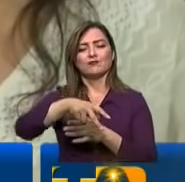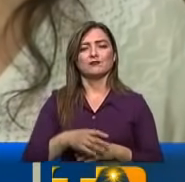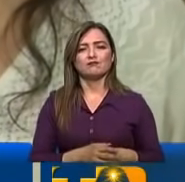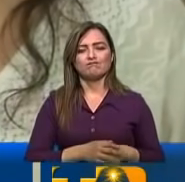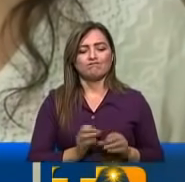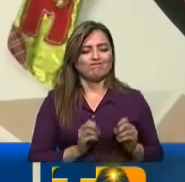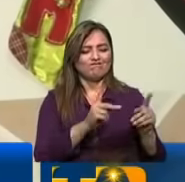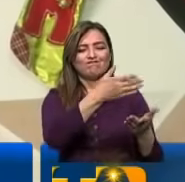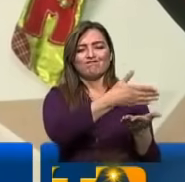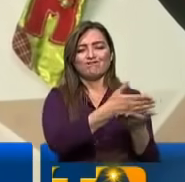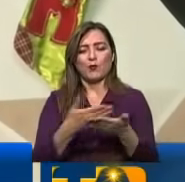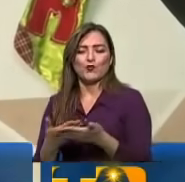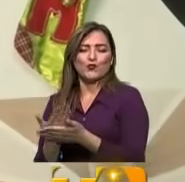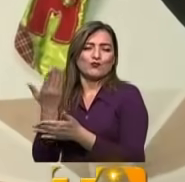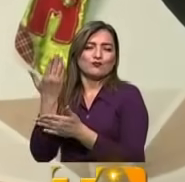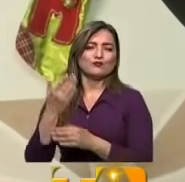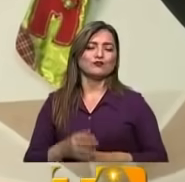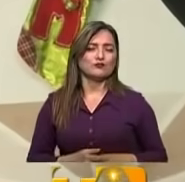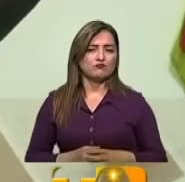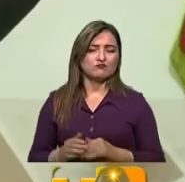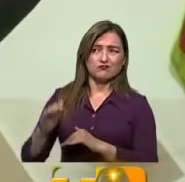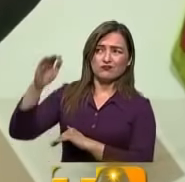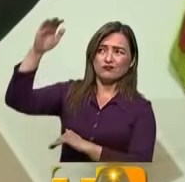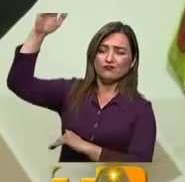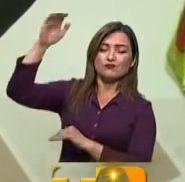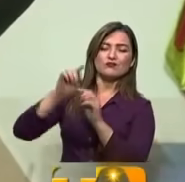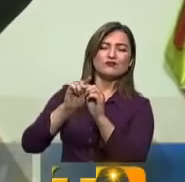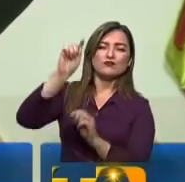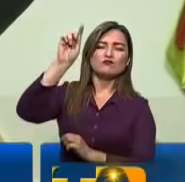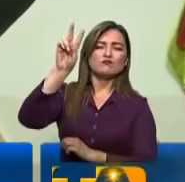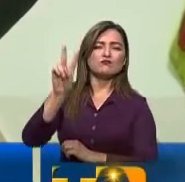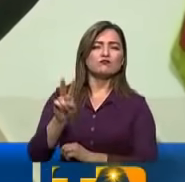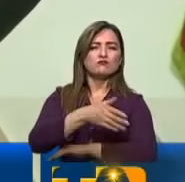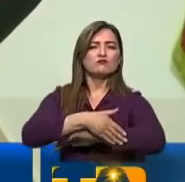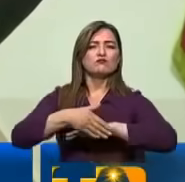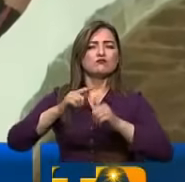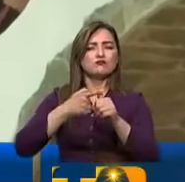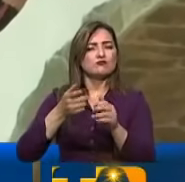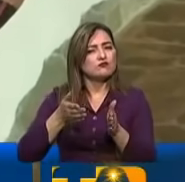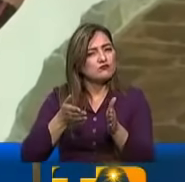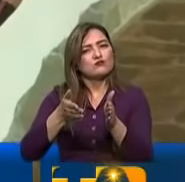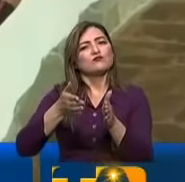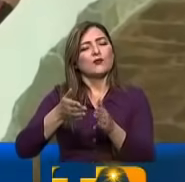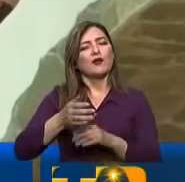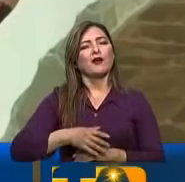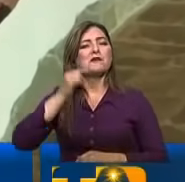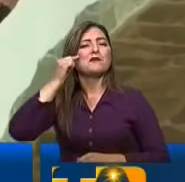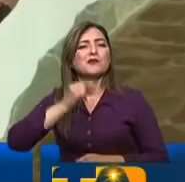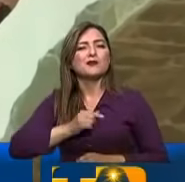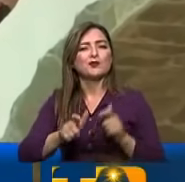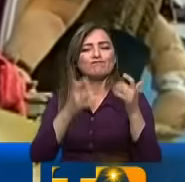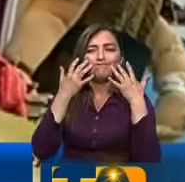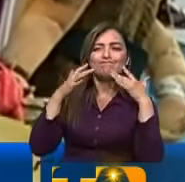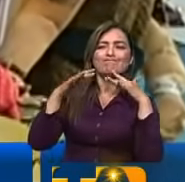puertas, pues se abren otras. Estos muñecos, que miden más de 2 metros, recorrerán las principales calles de La Mariscal para que la ciudadanía pueda